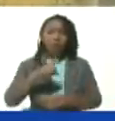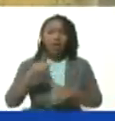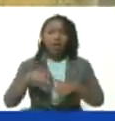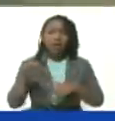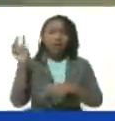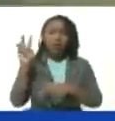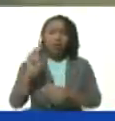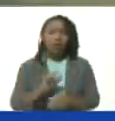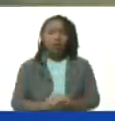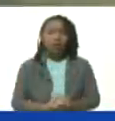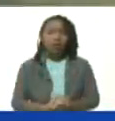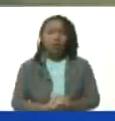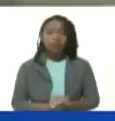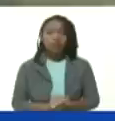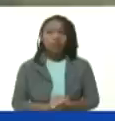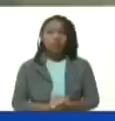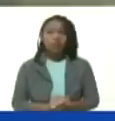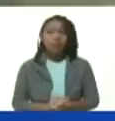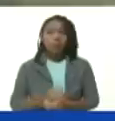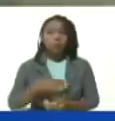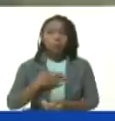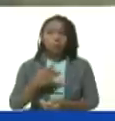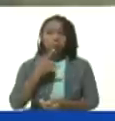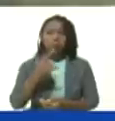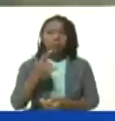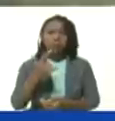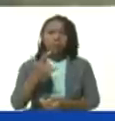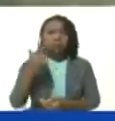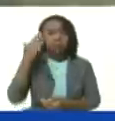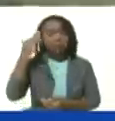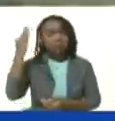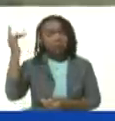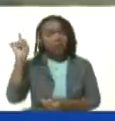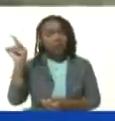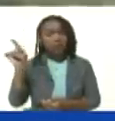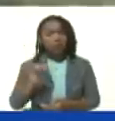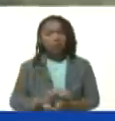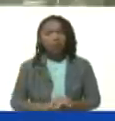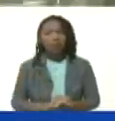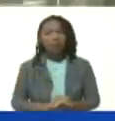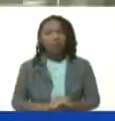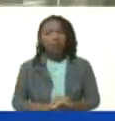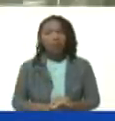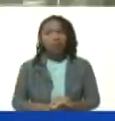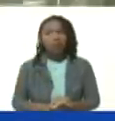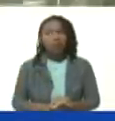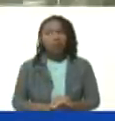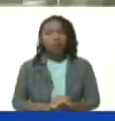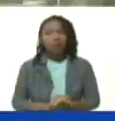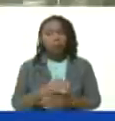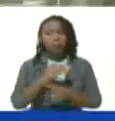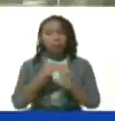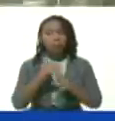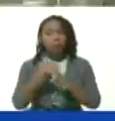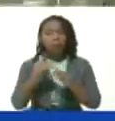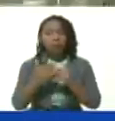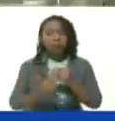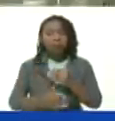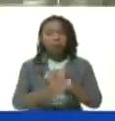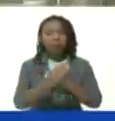Venezuela. Podemos soñar con eso. Que a mediano plazo estemos